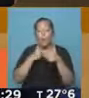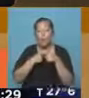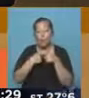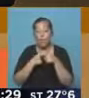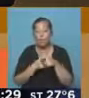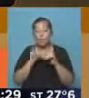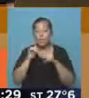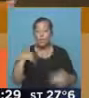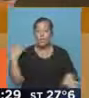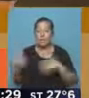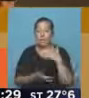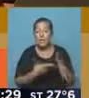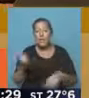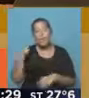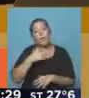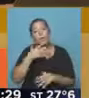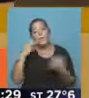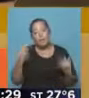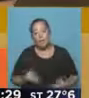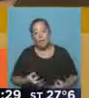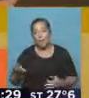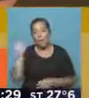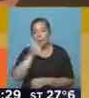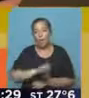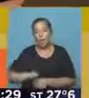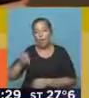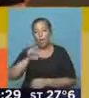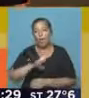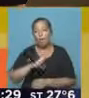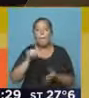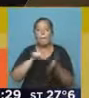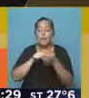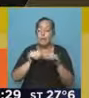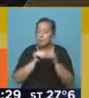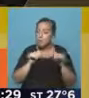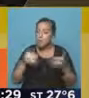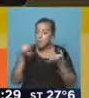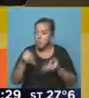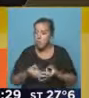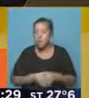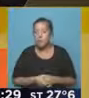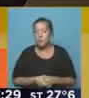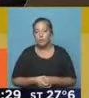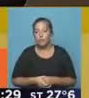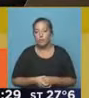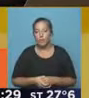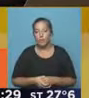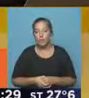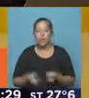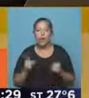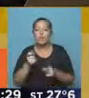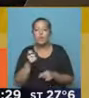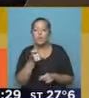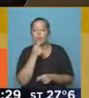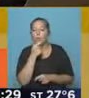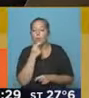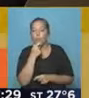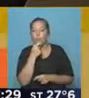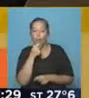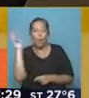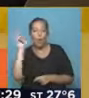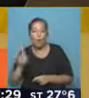efectivamente en crisis pero verdaderamente ecuador es un país estable no es un país volcánico como puede decirse modelo